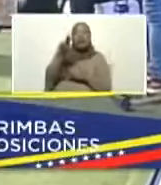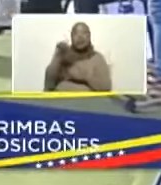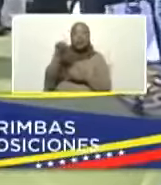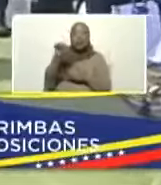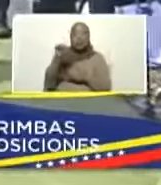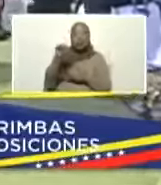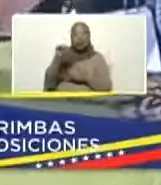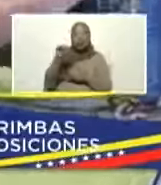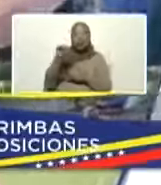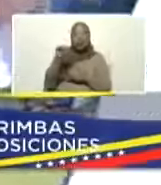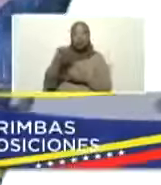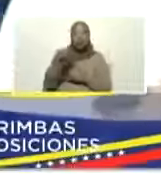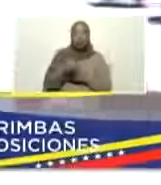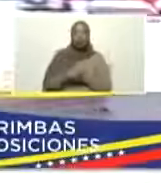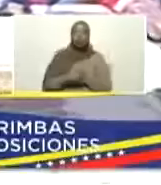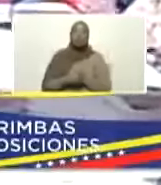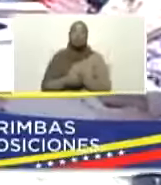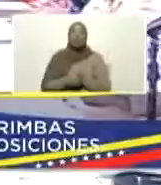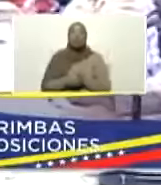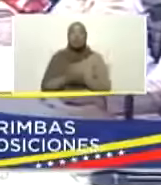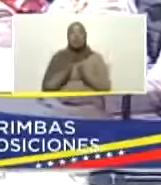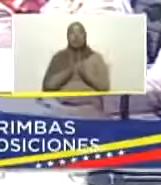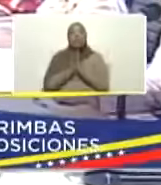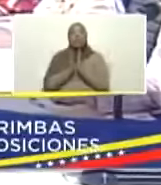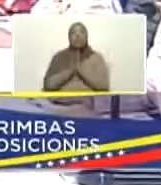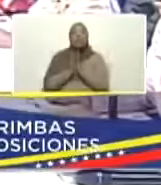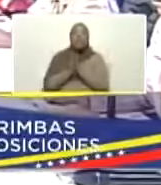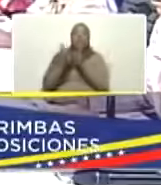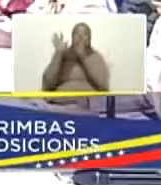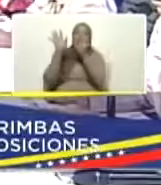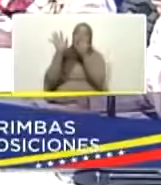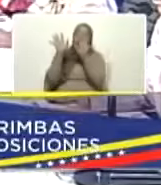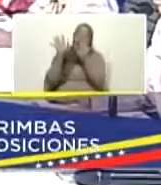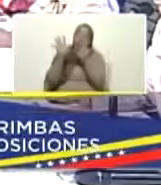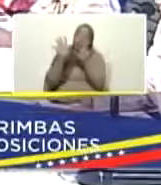Dame tus bendiciones, Marcelino.